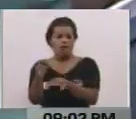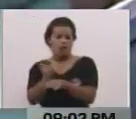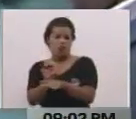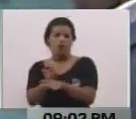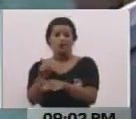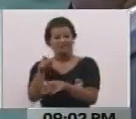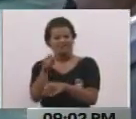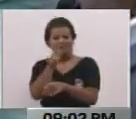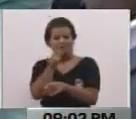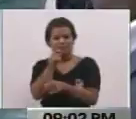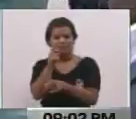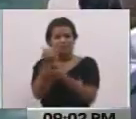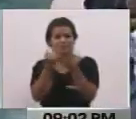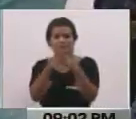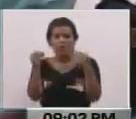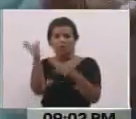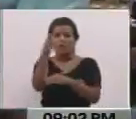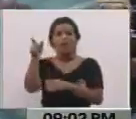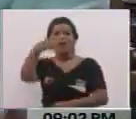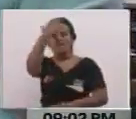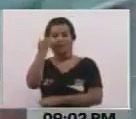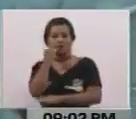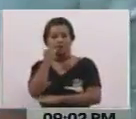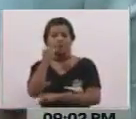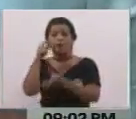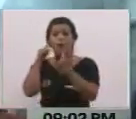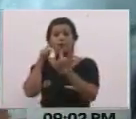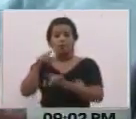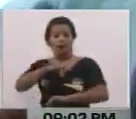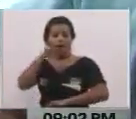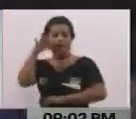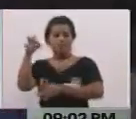que el espíritu de él siempre te acompañe.